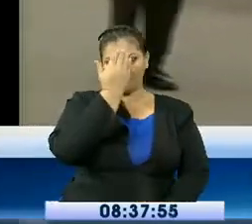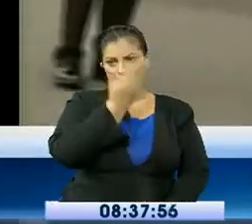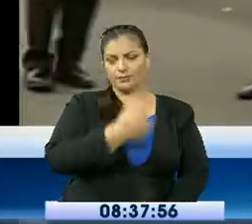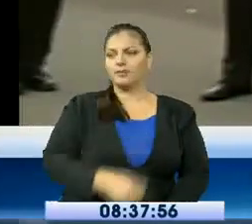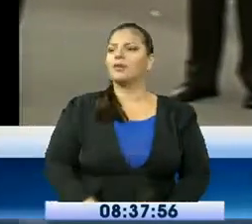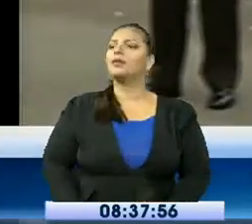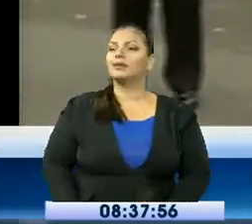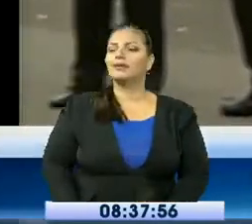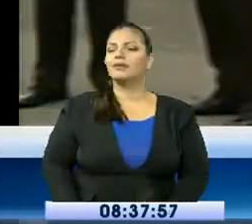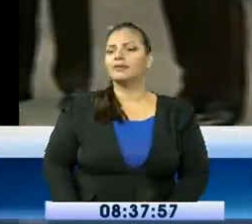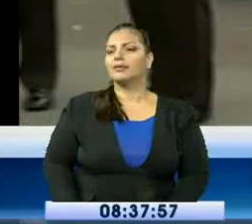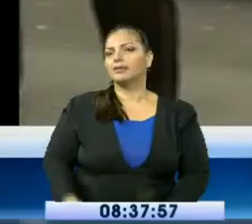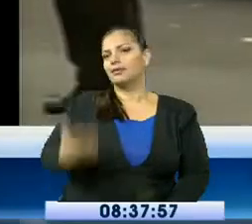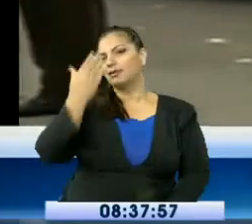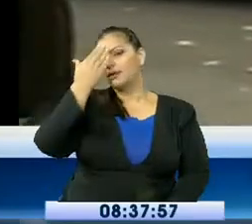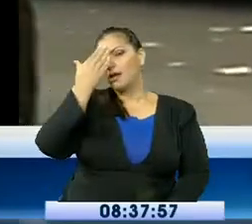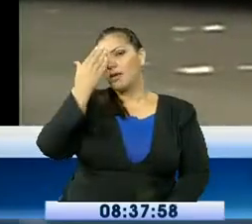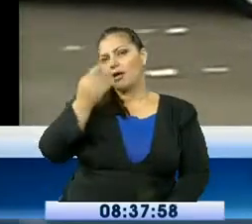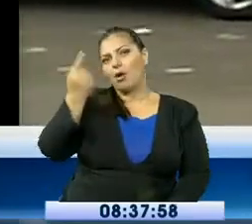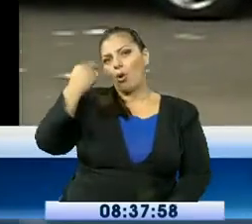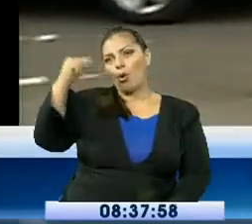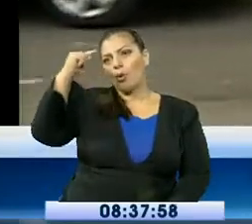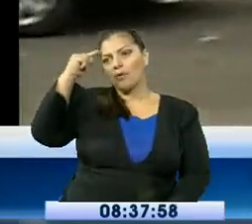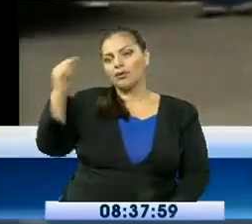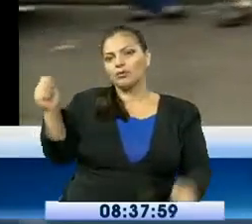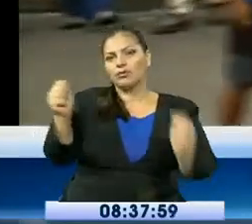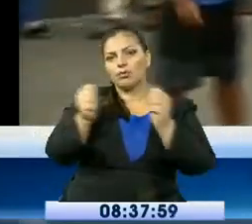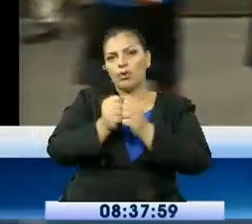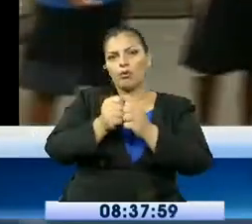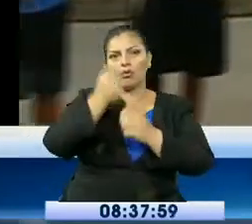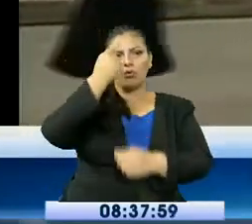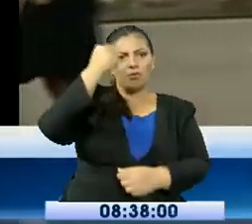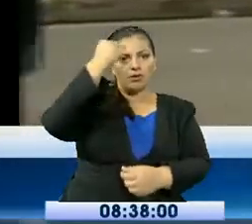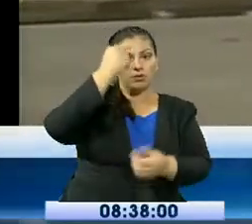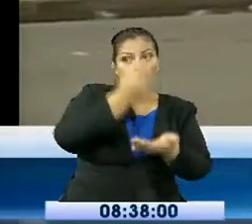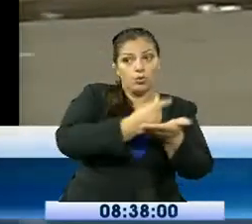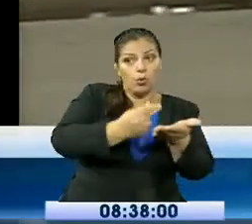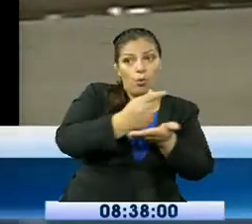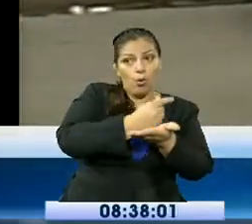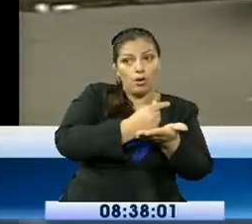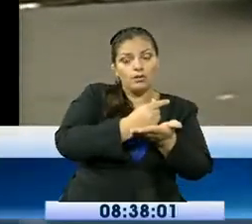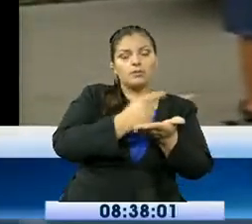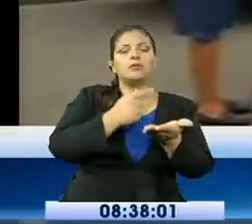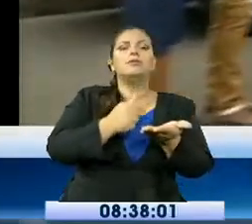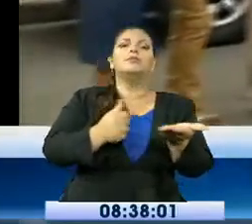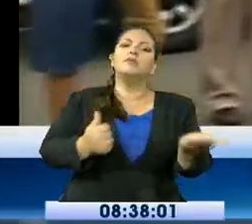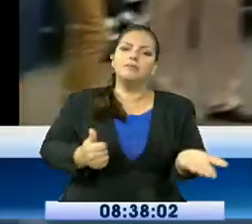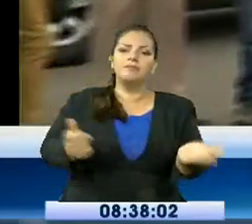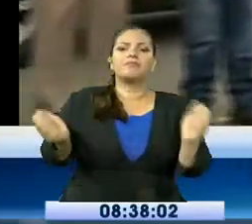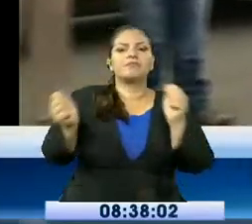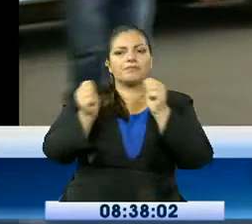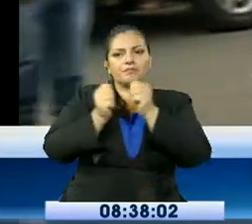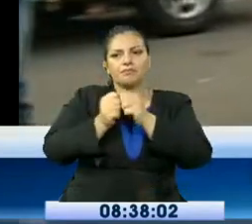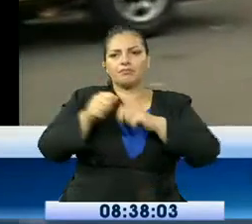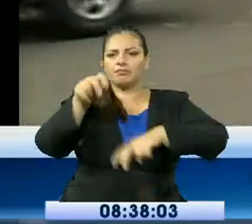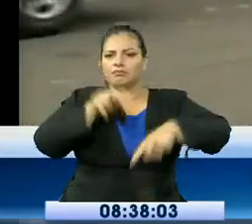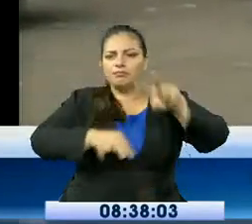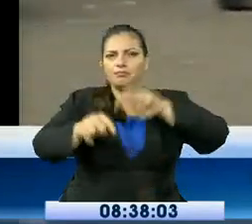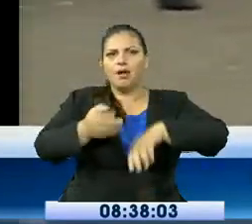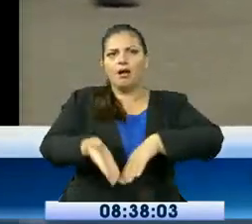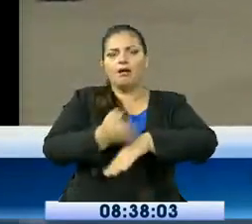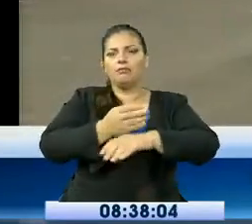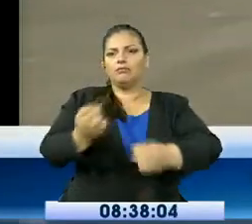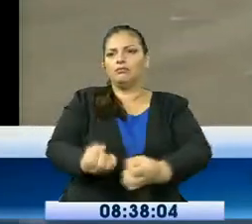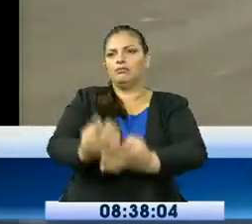sabe el gobierno nacional a través de la gobernación del guayas tiene un vínculo contacto con constante con la ciudadanía hemos realizado asambleas comunitarias